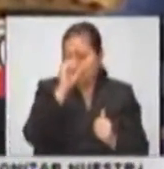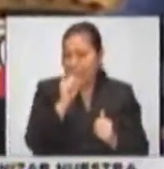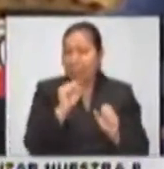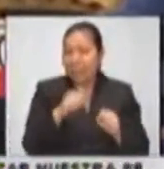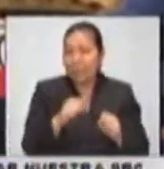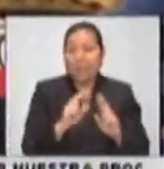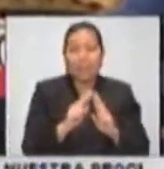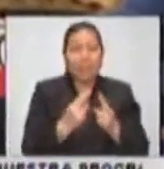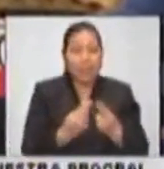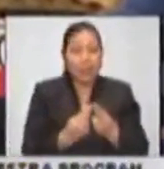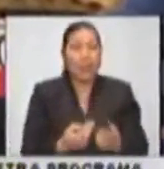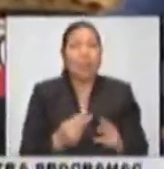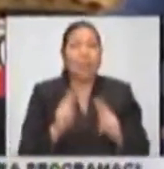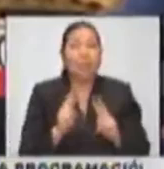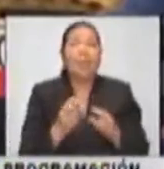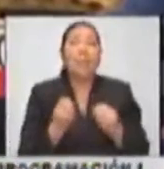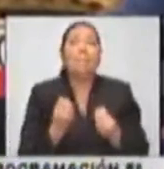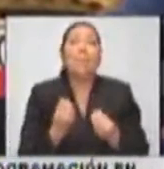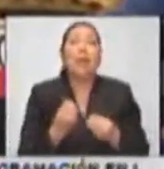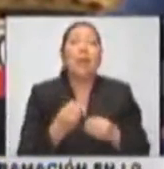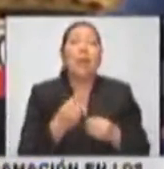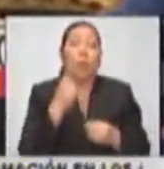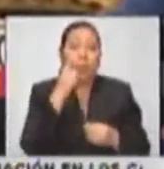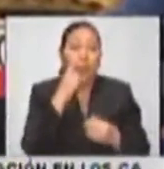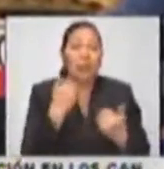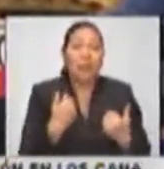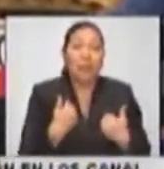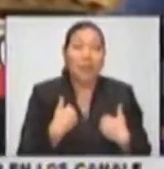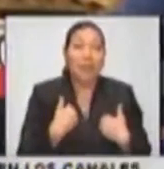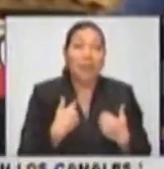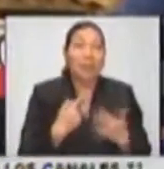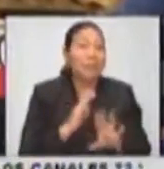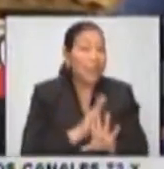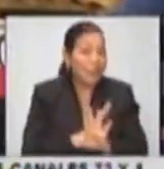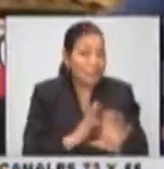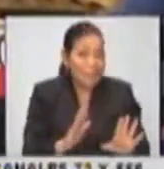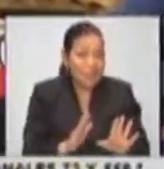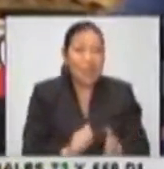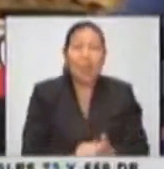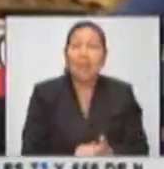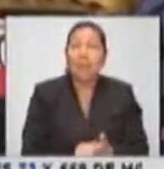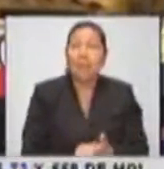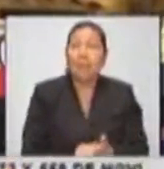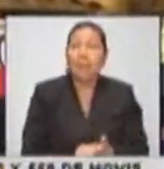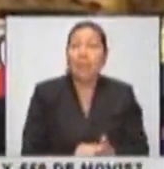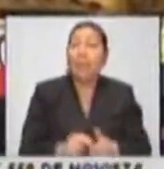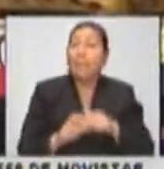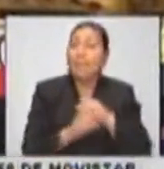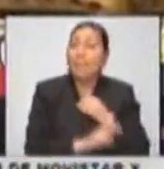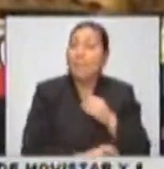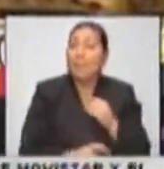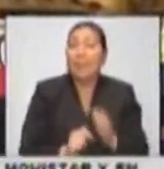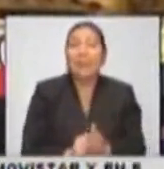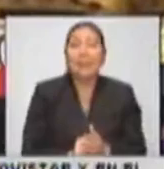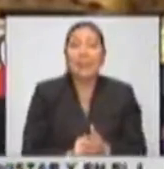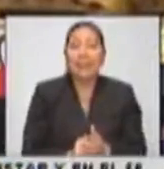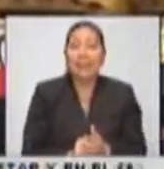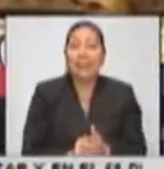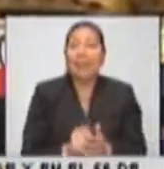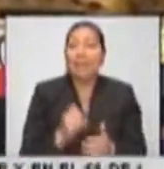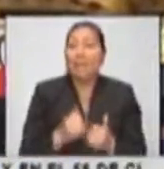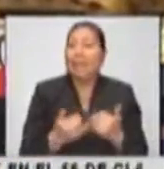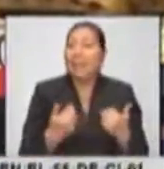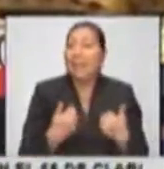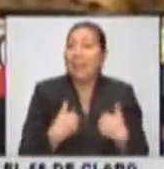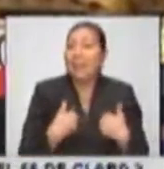si se han reunido, si han visto, porque para junio tendría que estar esa disposición de los países a fin de